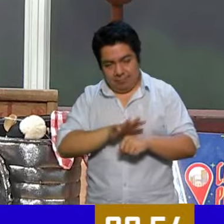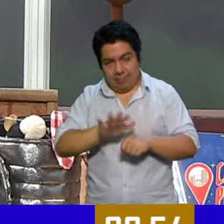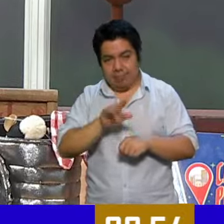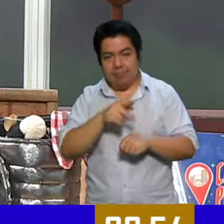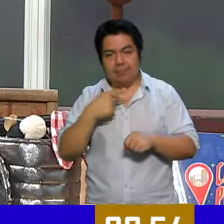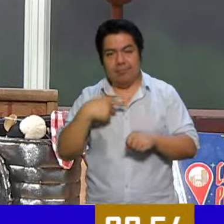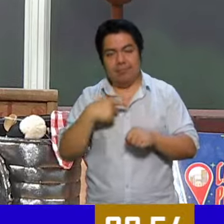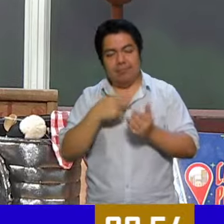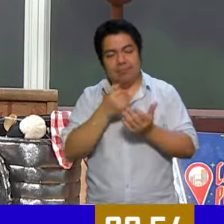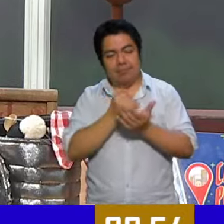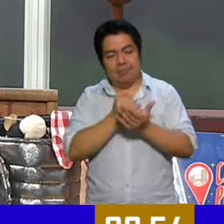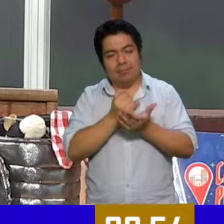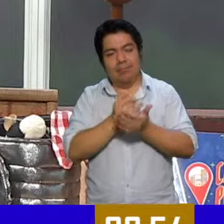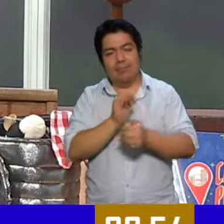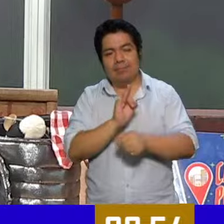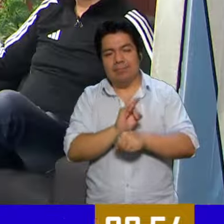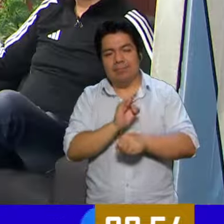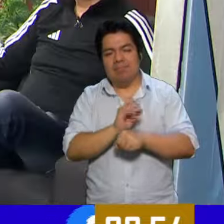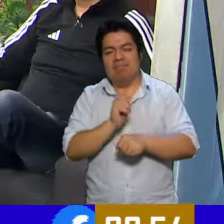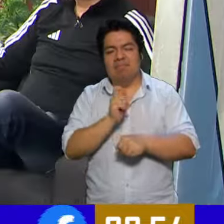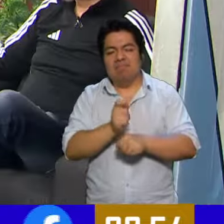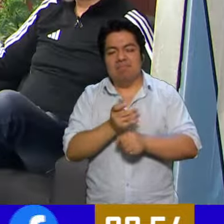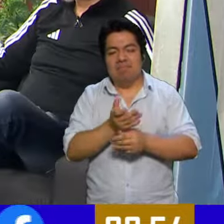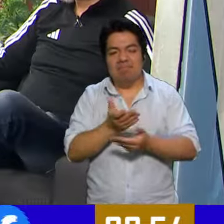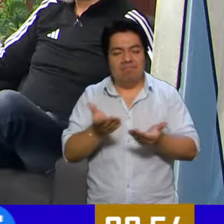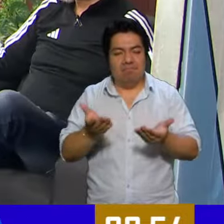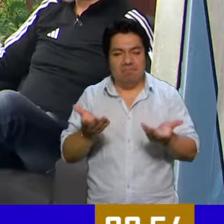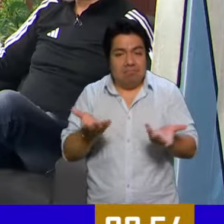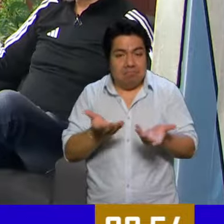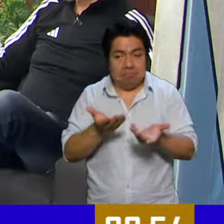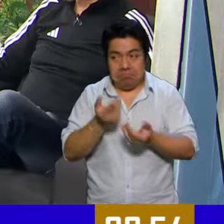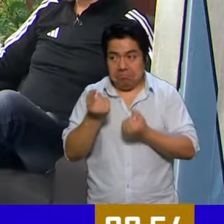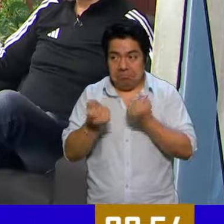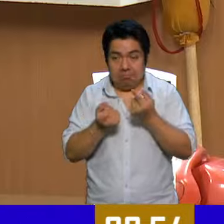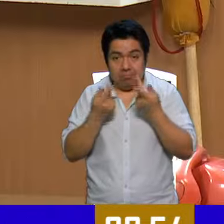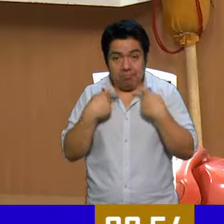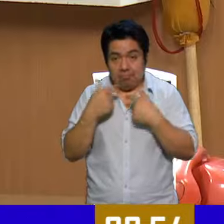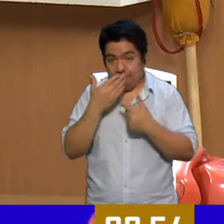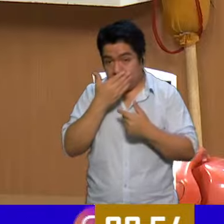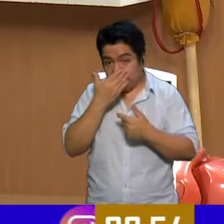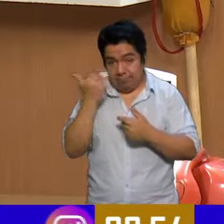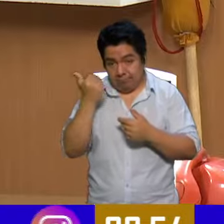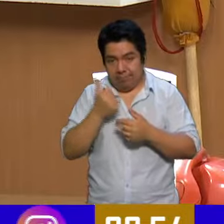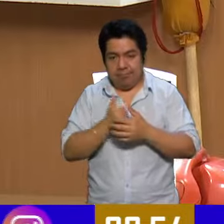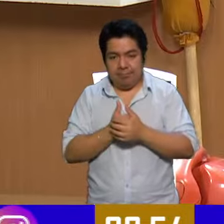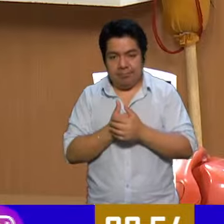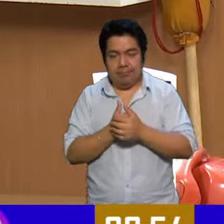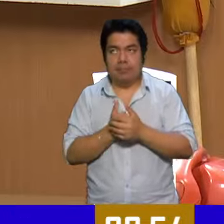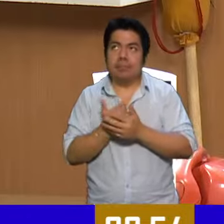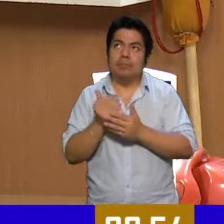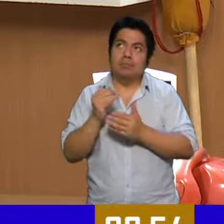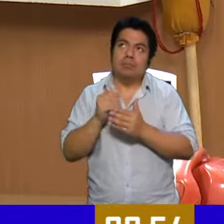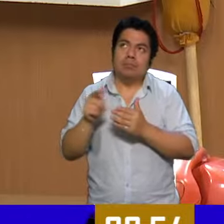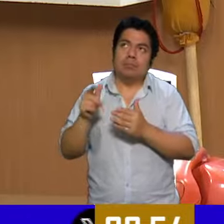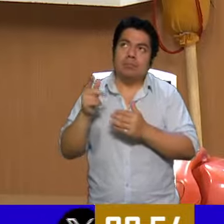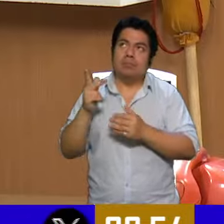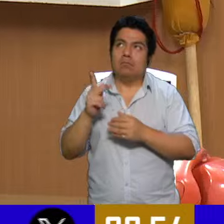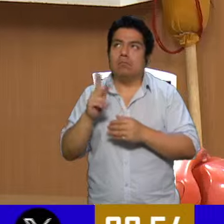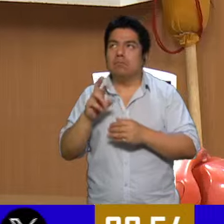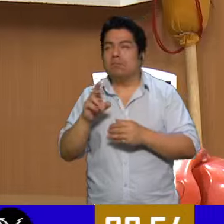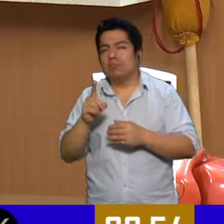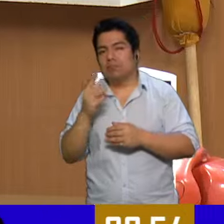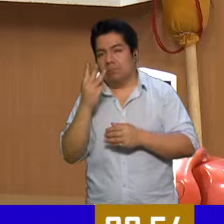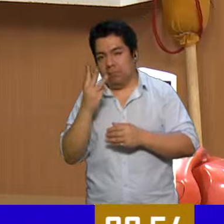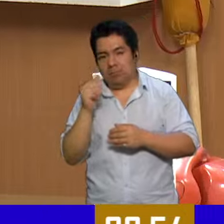del Contribuyente? ¿Y de qué se encarga? ¿Cómo? Porque no, hay gente que no lo sabe. Efectivamente. Llegamos a la PRODECON el 3 de